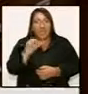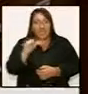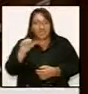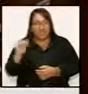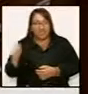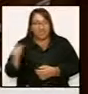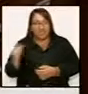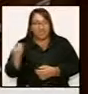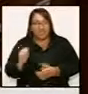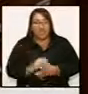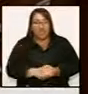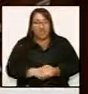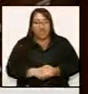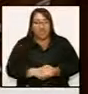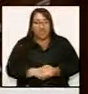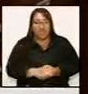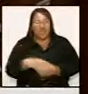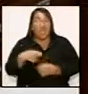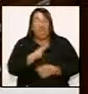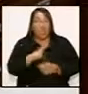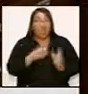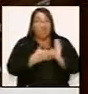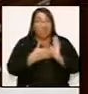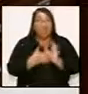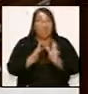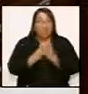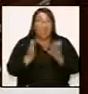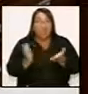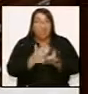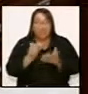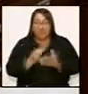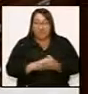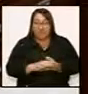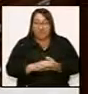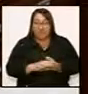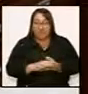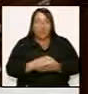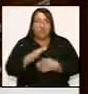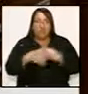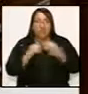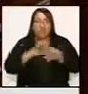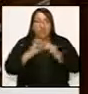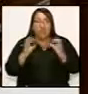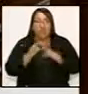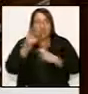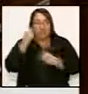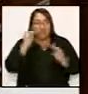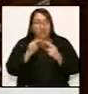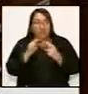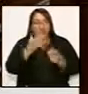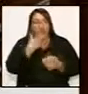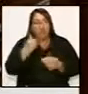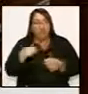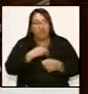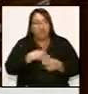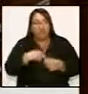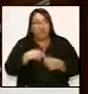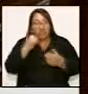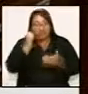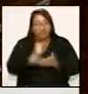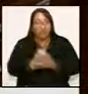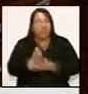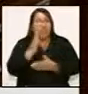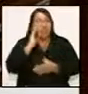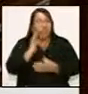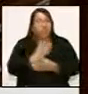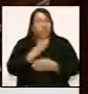Jaime de Casas Puig, y por hurgar en la historia para conocer mejor nuestro acervo